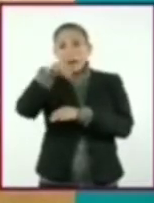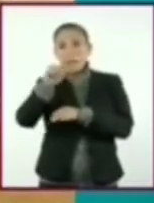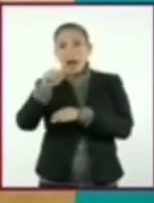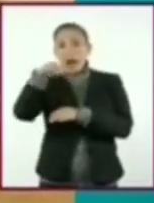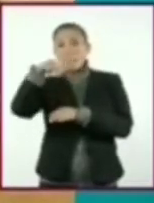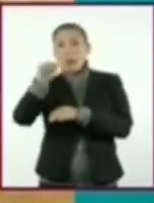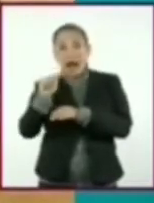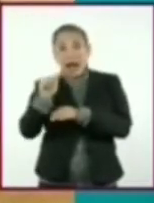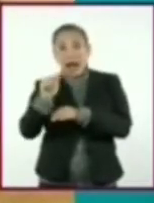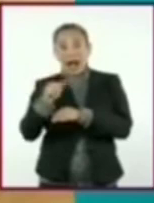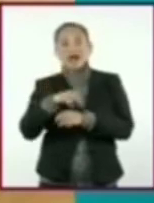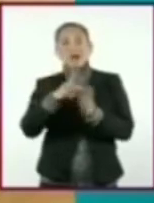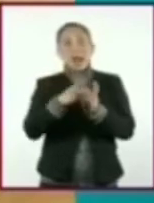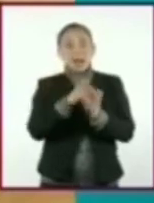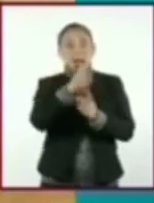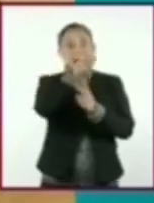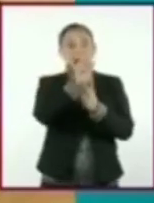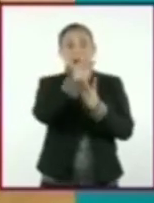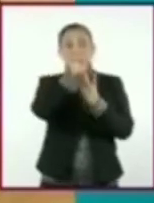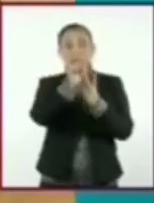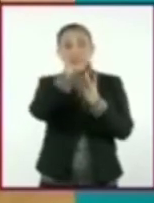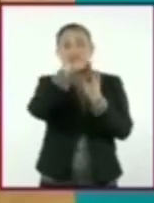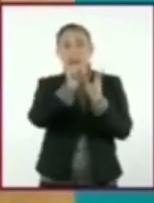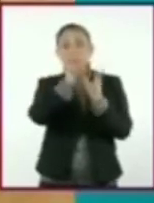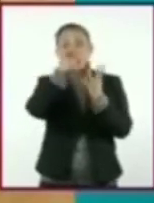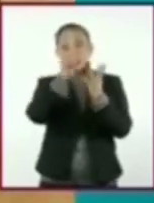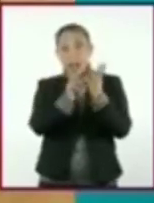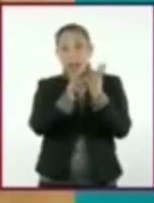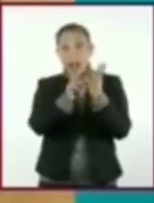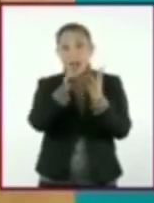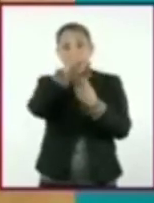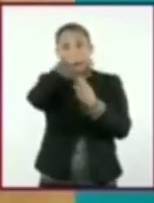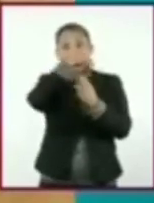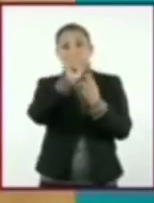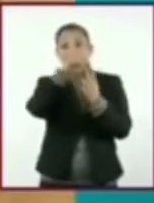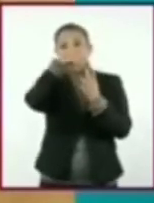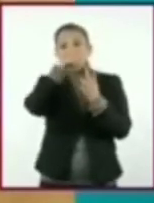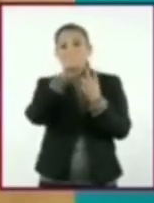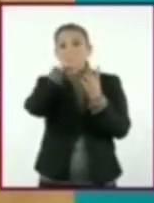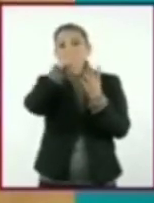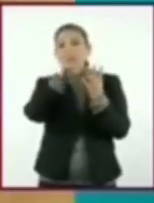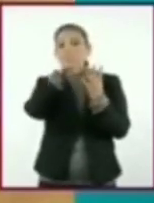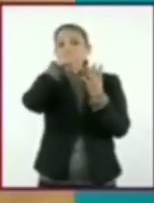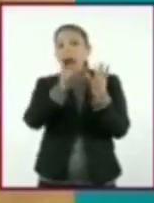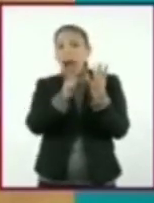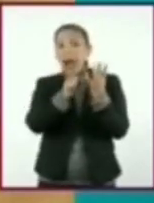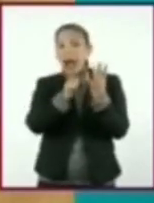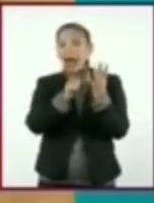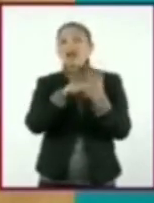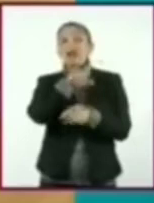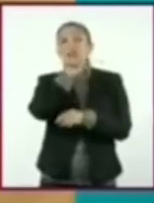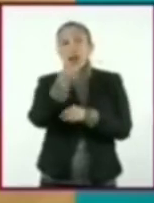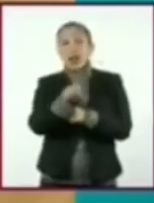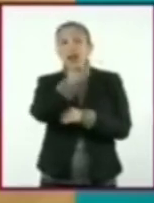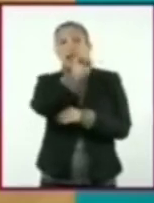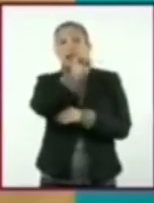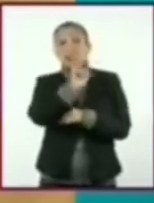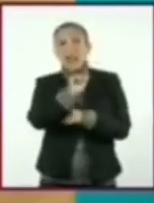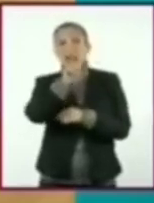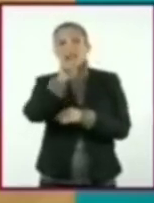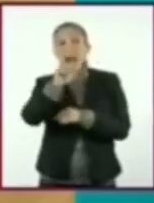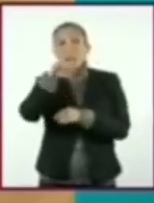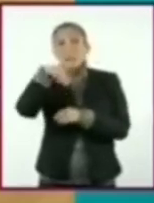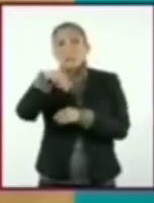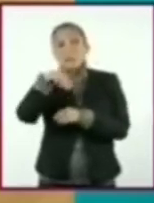ma, luego otra vez ra, ra, ra, ra, ma, ma, ma, ma, y finalmente sa, ta,